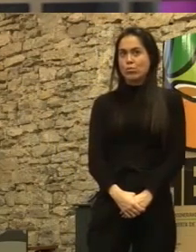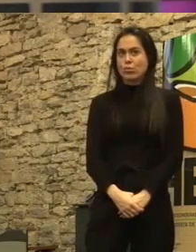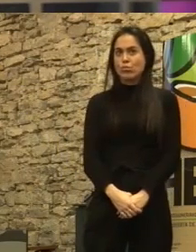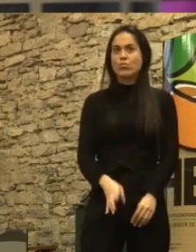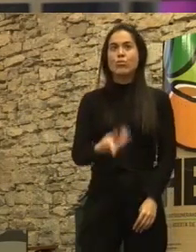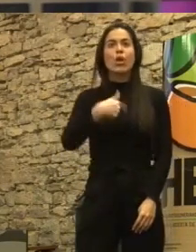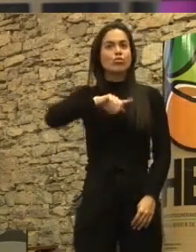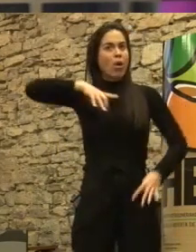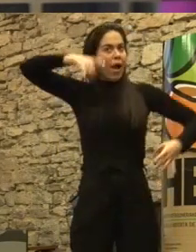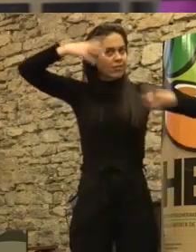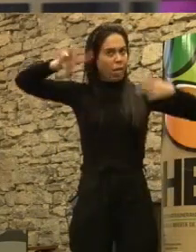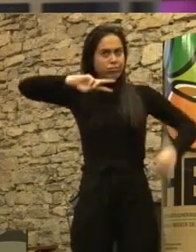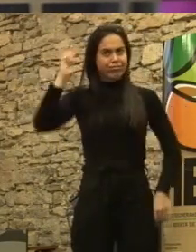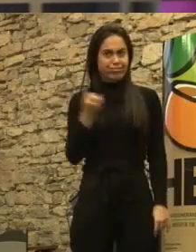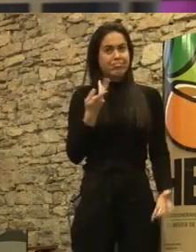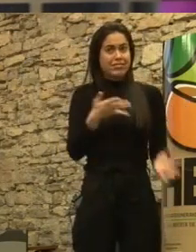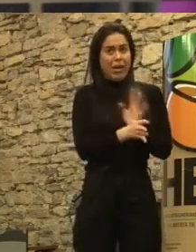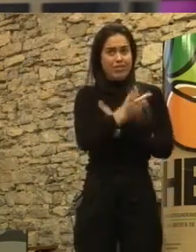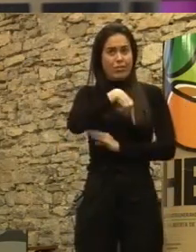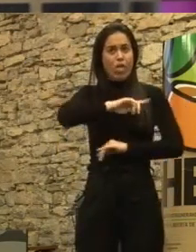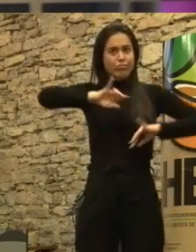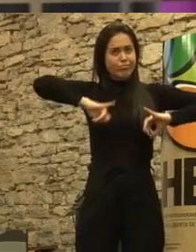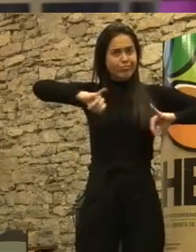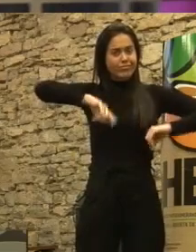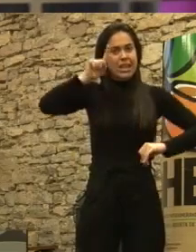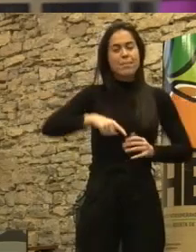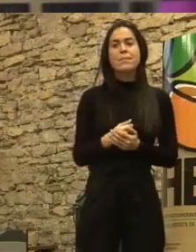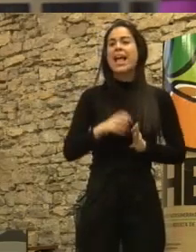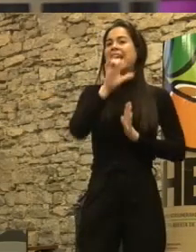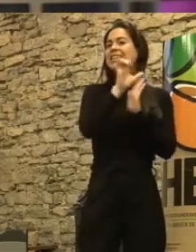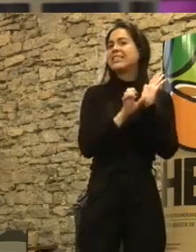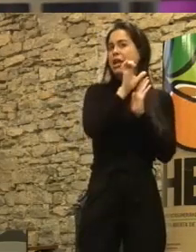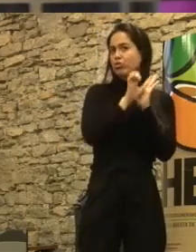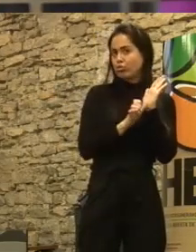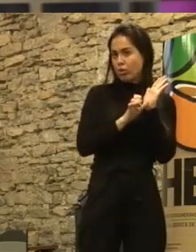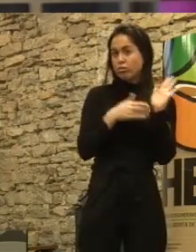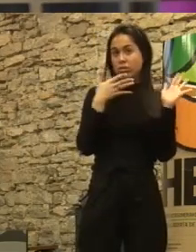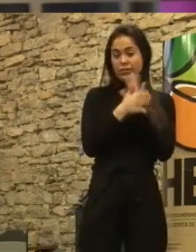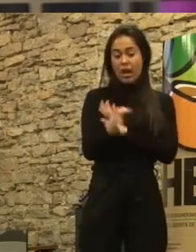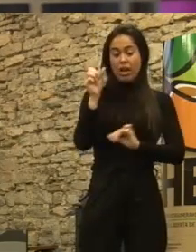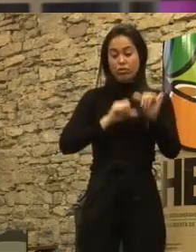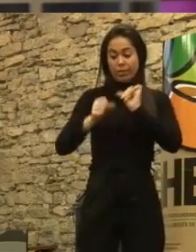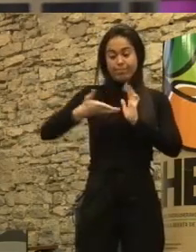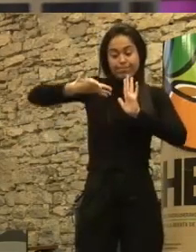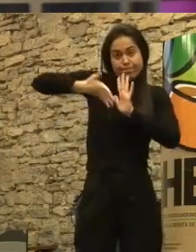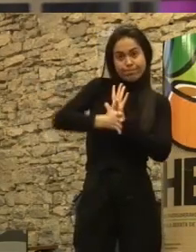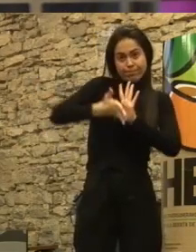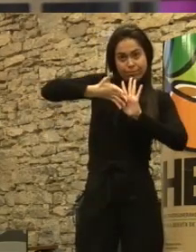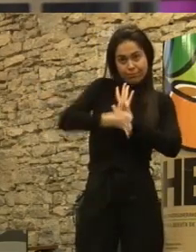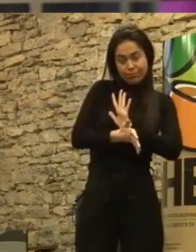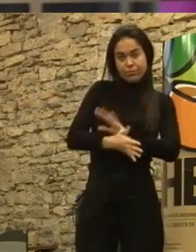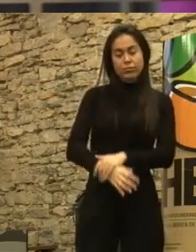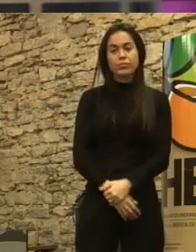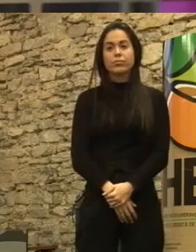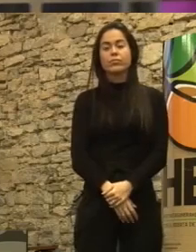nos divertimos. Los estatutos, que es un poco lo que definen la asociación, dicen